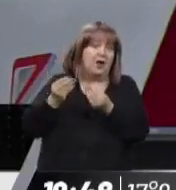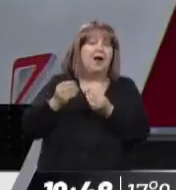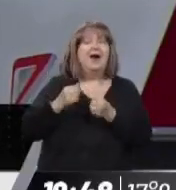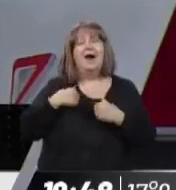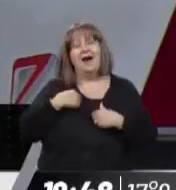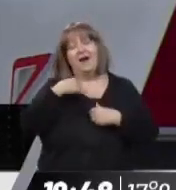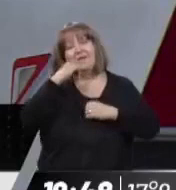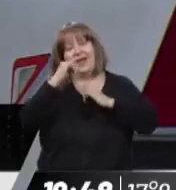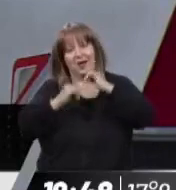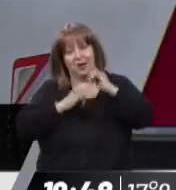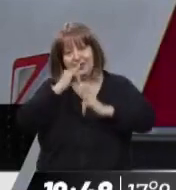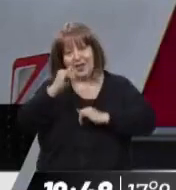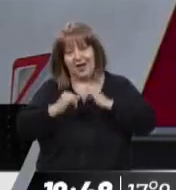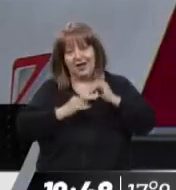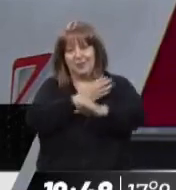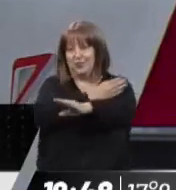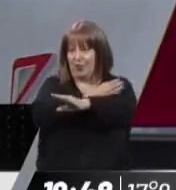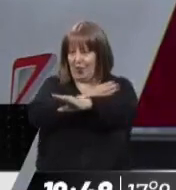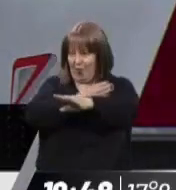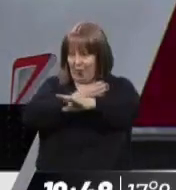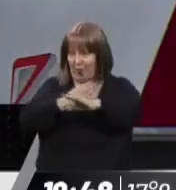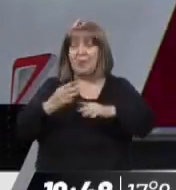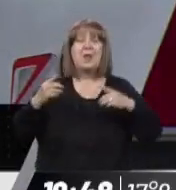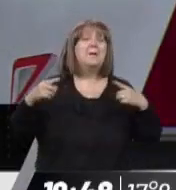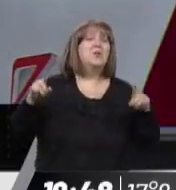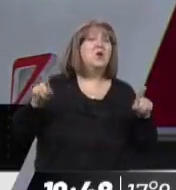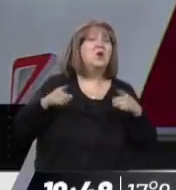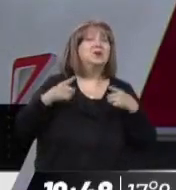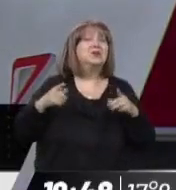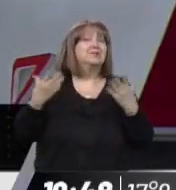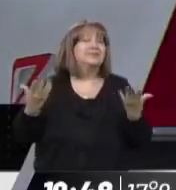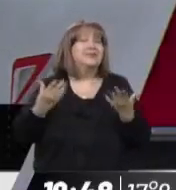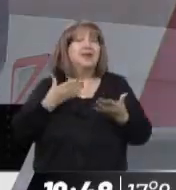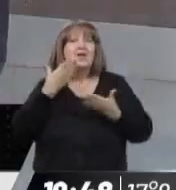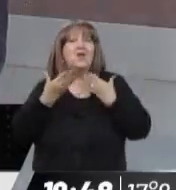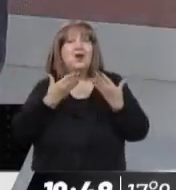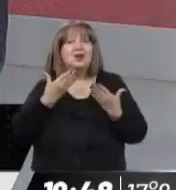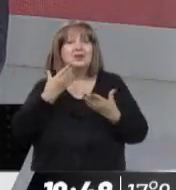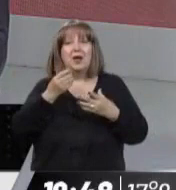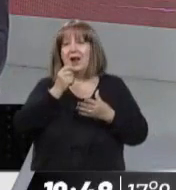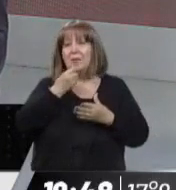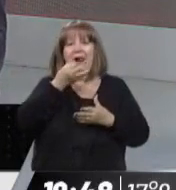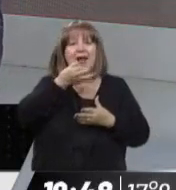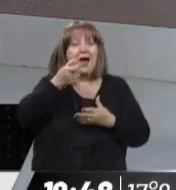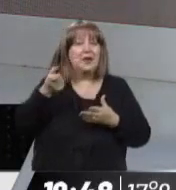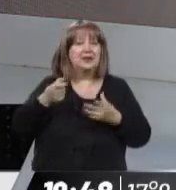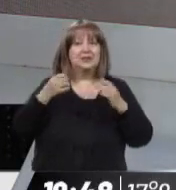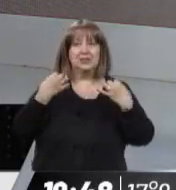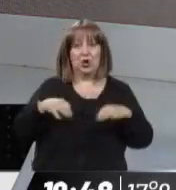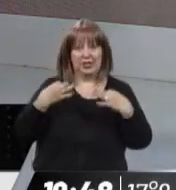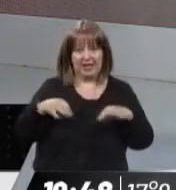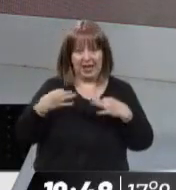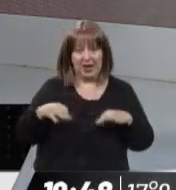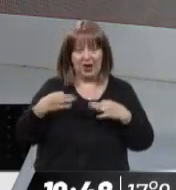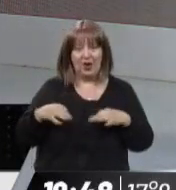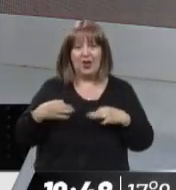día del soltero. Pero bueno, ¿cuántas canciones se habla para los solteros? Sí, claro. Aparte ahora estar soltero, que